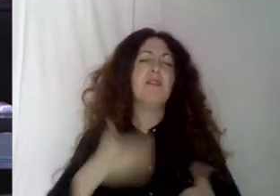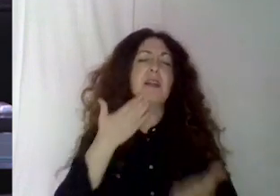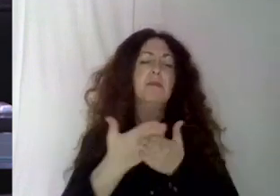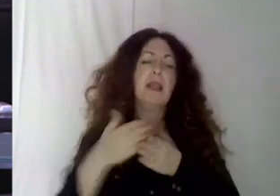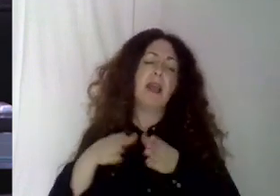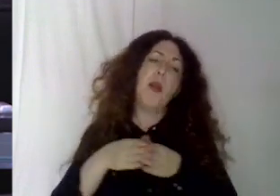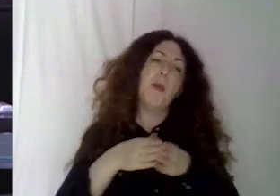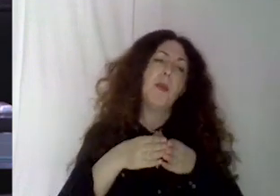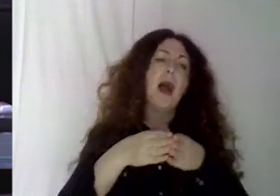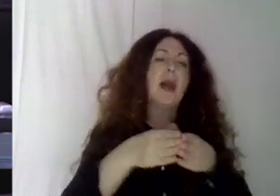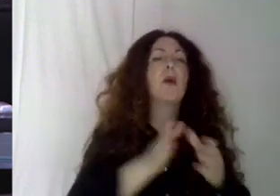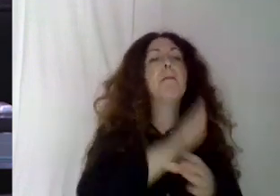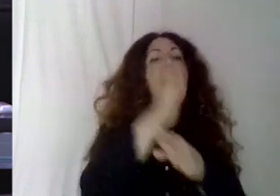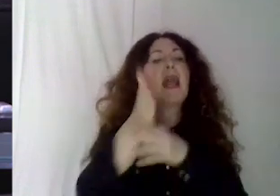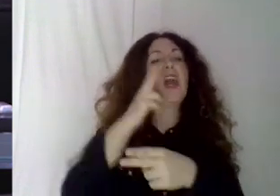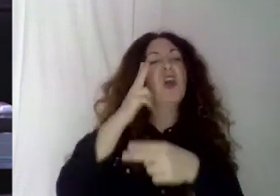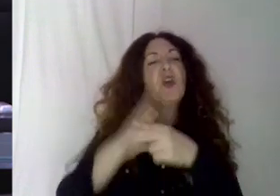puesto en libertad, ya no haya